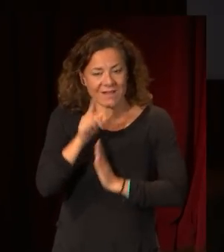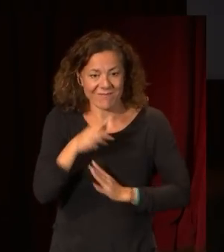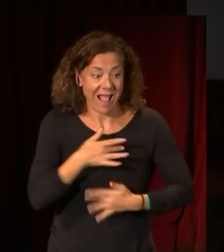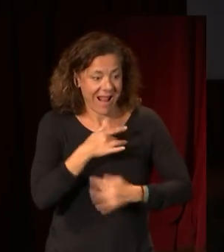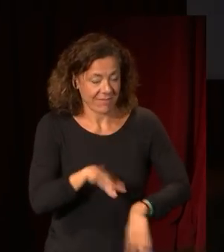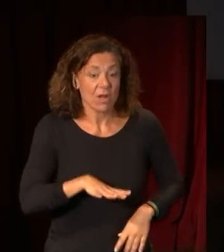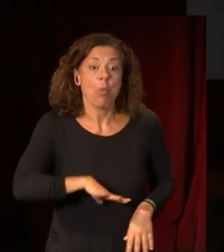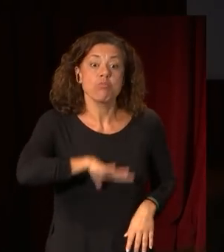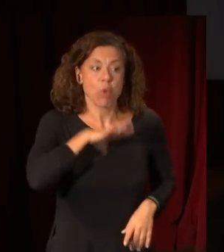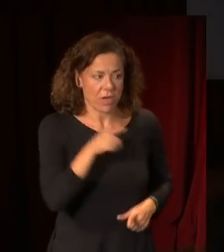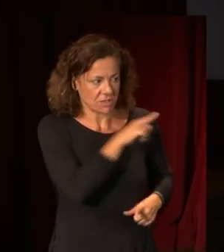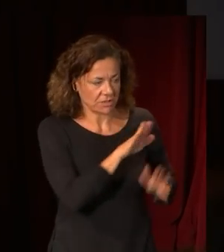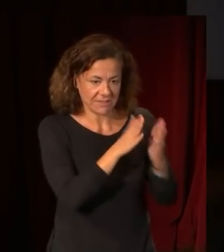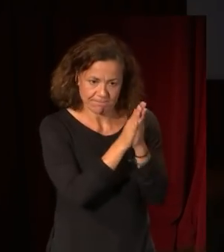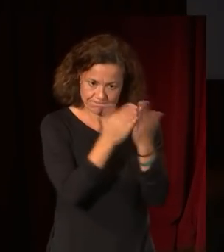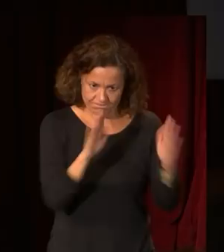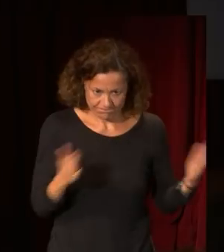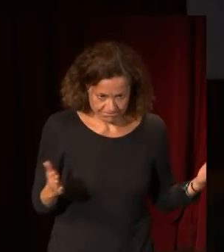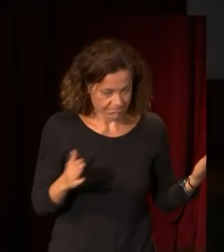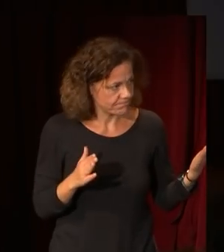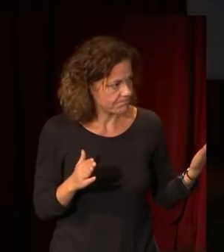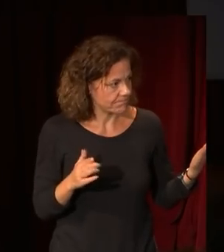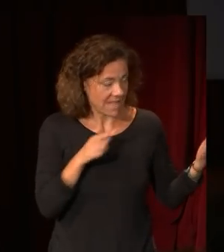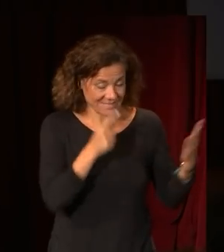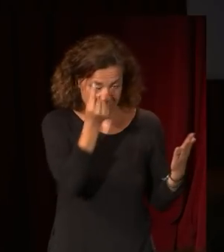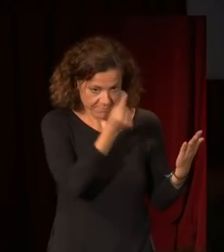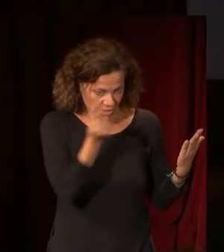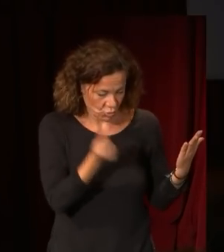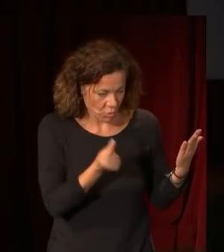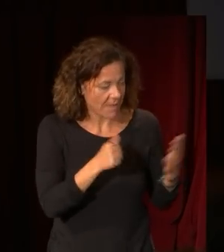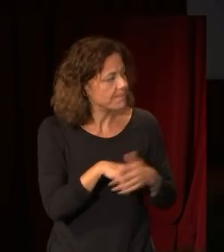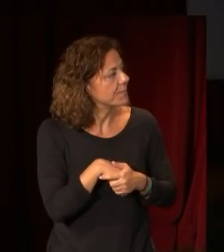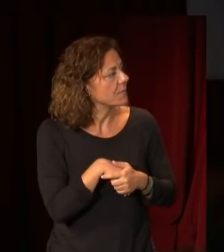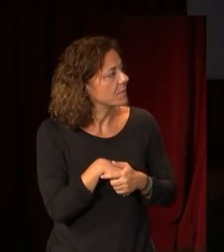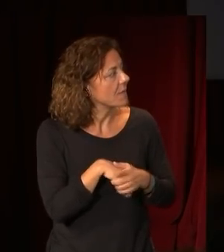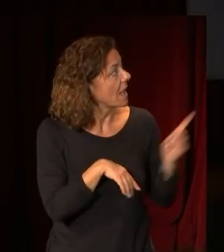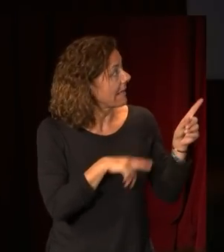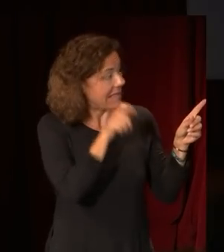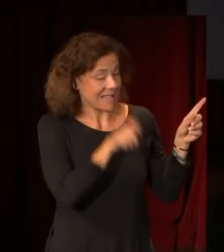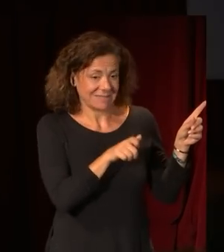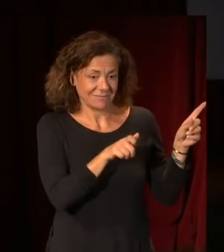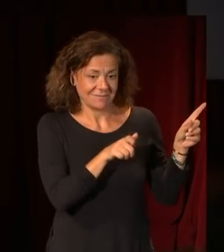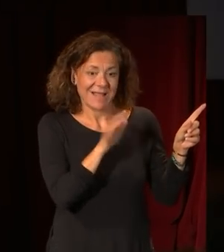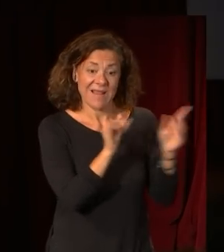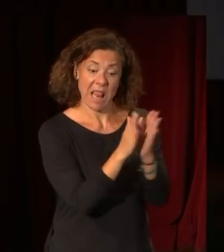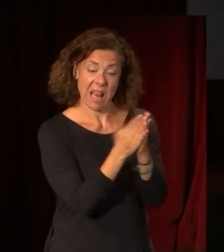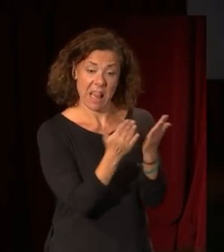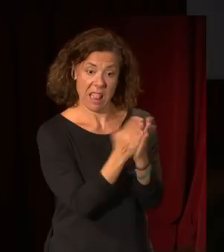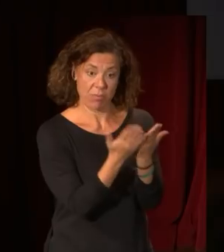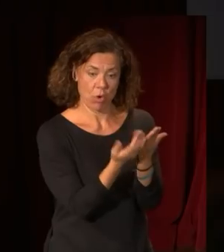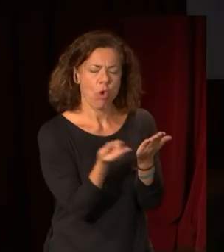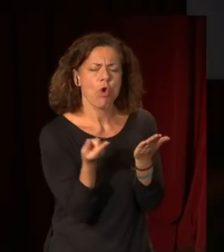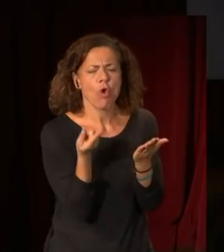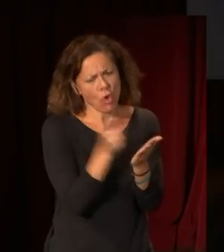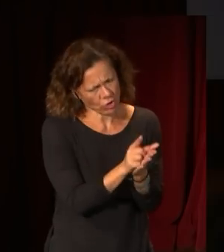de las razones de ser de este libro de este perdón de esta pintura y francesco las piezas sostiene un libro otra vez un